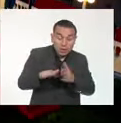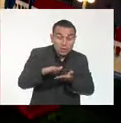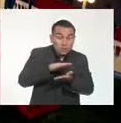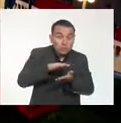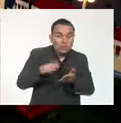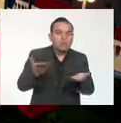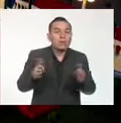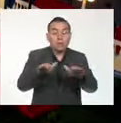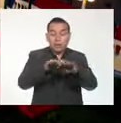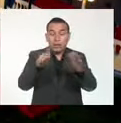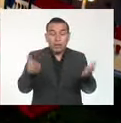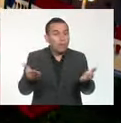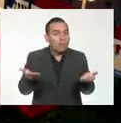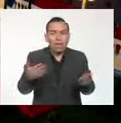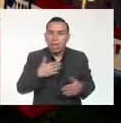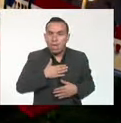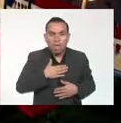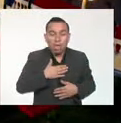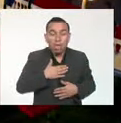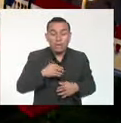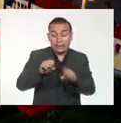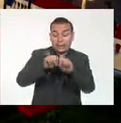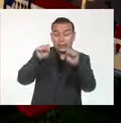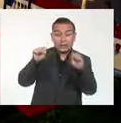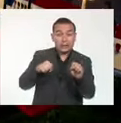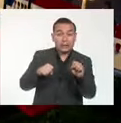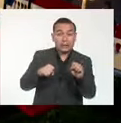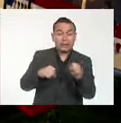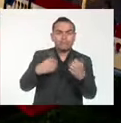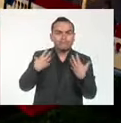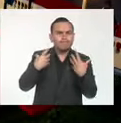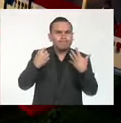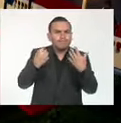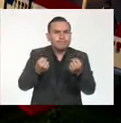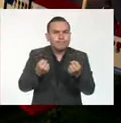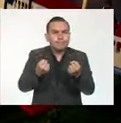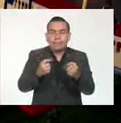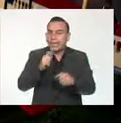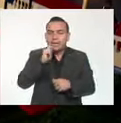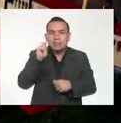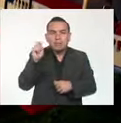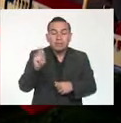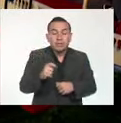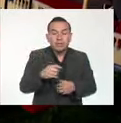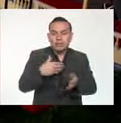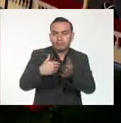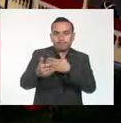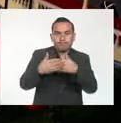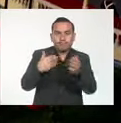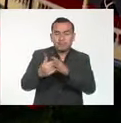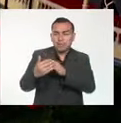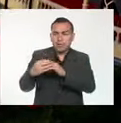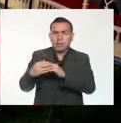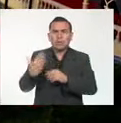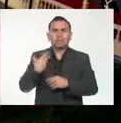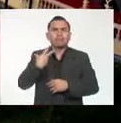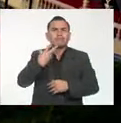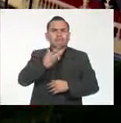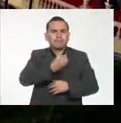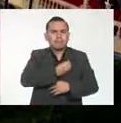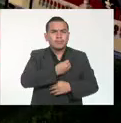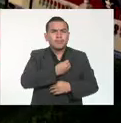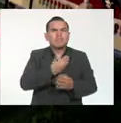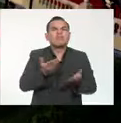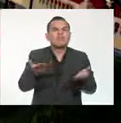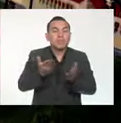no estaban en pandemia. El sistema de salud estaba colapsado previo a la pandemia, y a pesar de haber heredado ese sistema de salud,